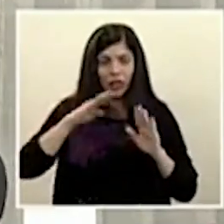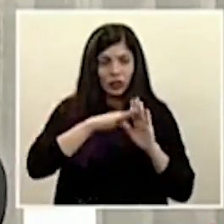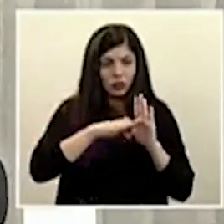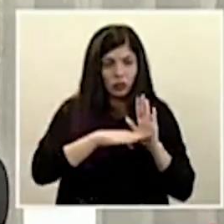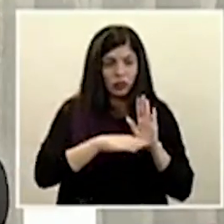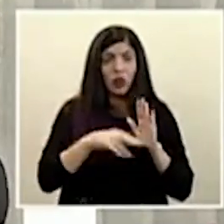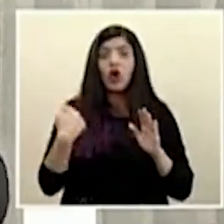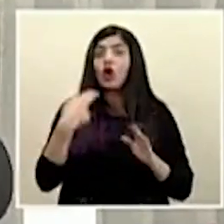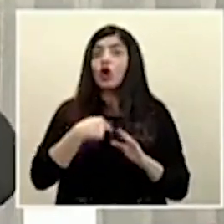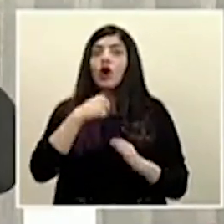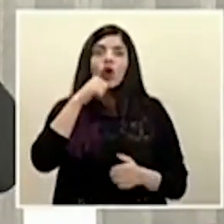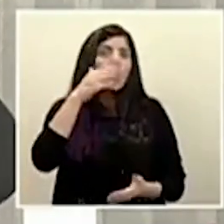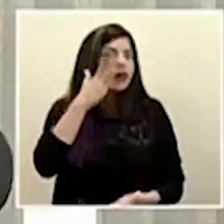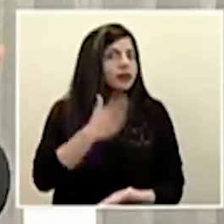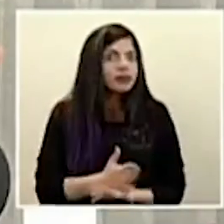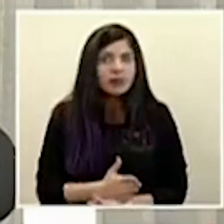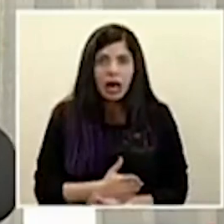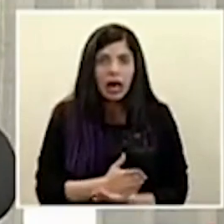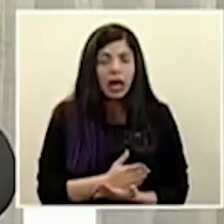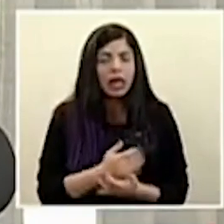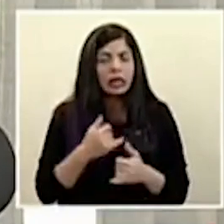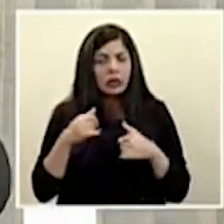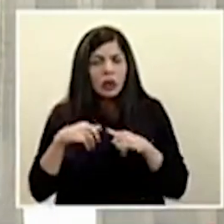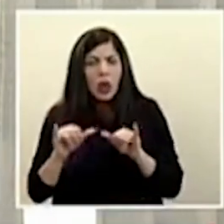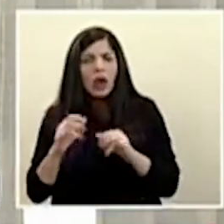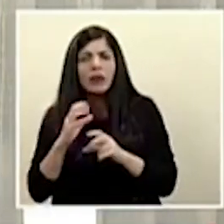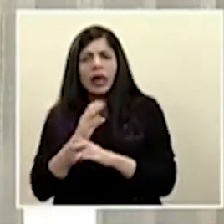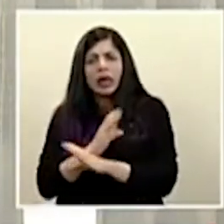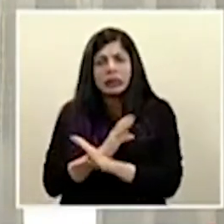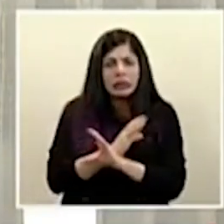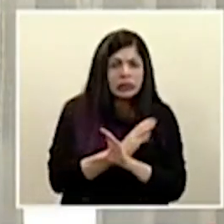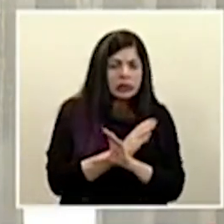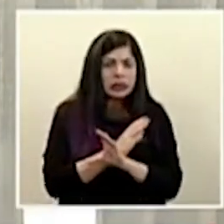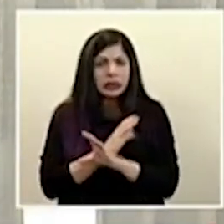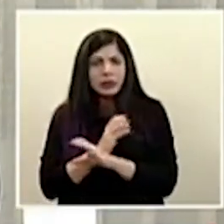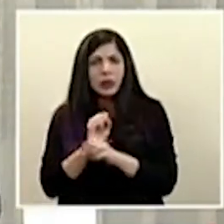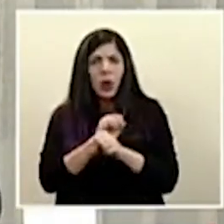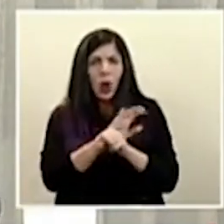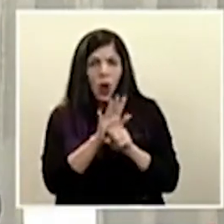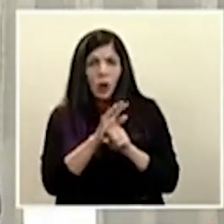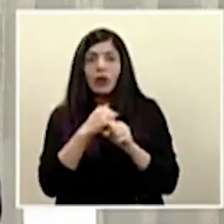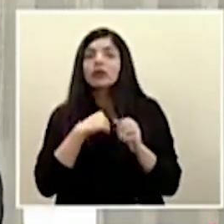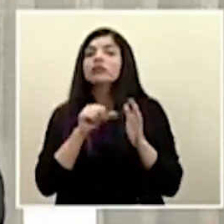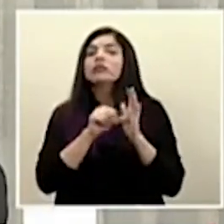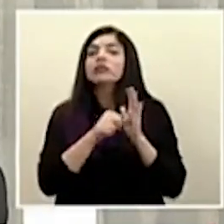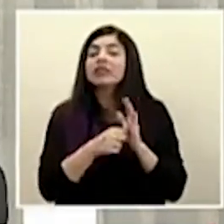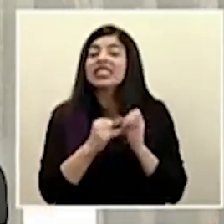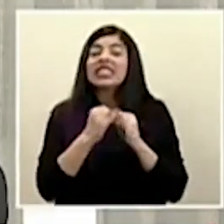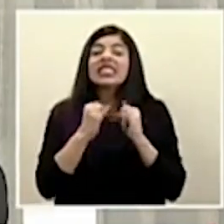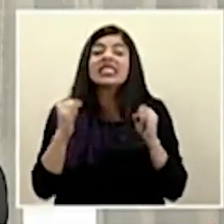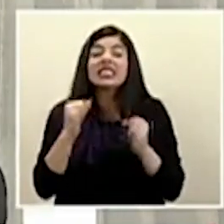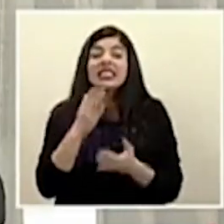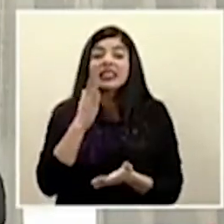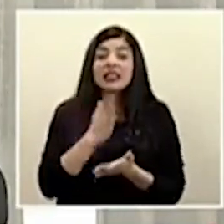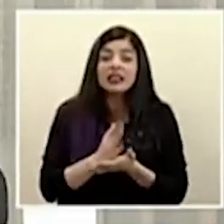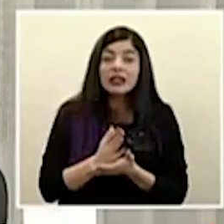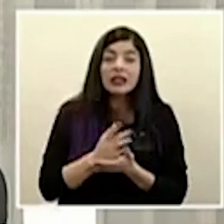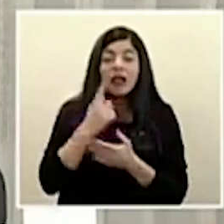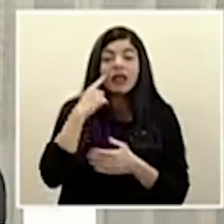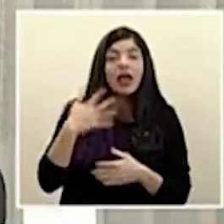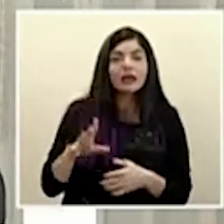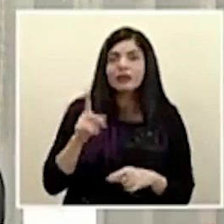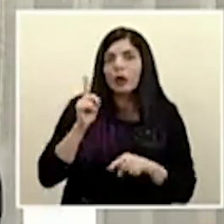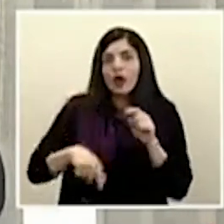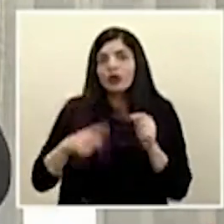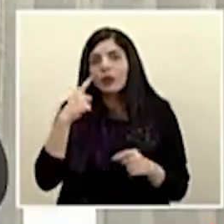sin bajar la guardia, conteniendo el COVID-19. Y subrayo, sin bajar la guardia, porque no podemos